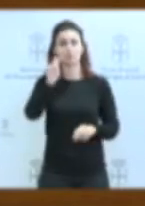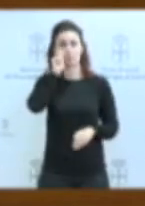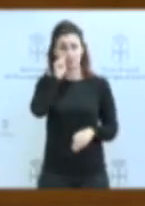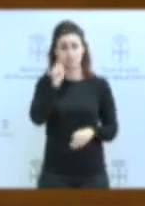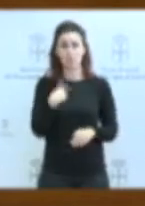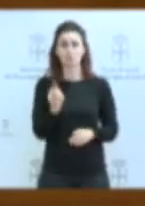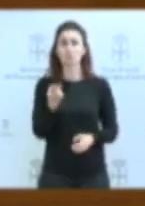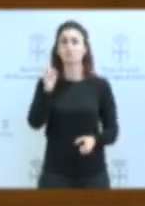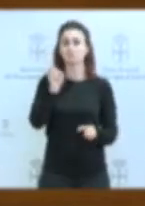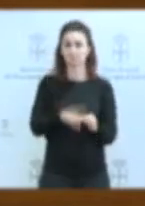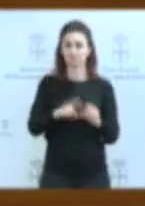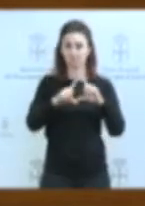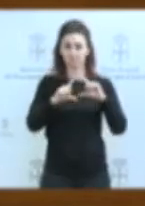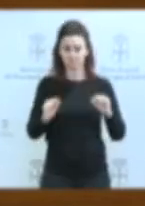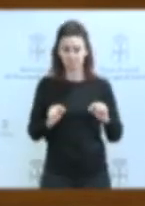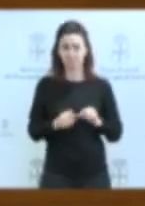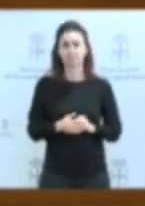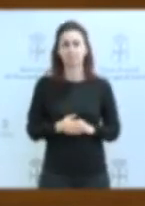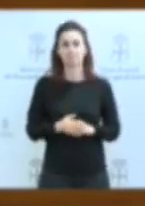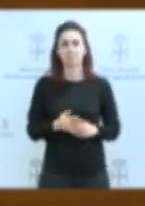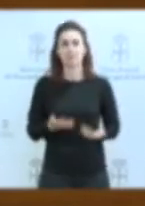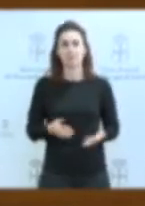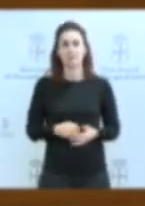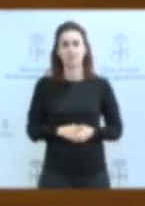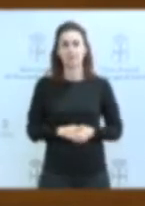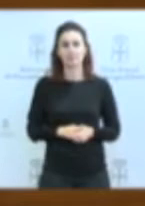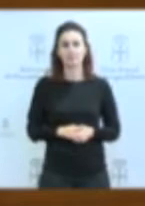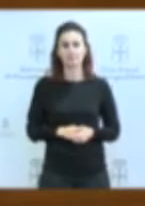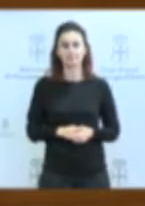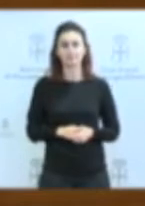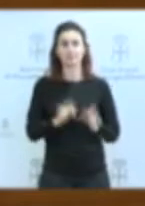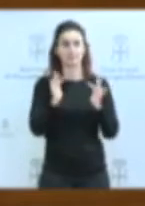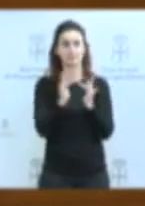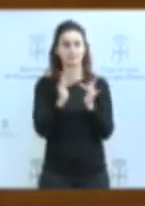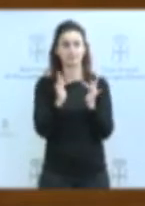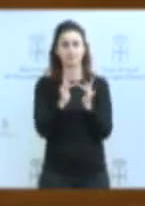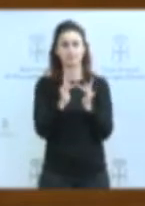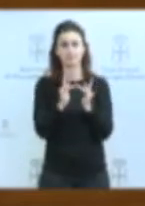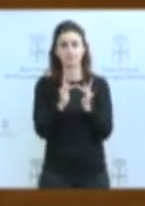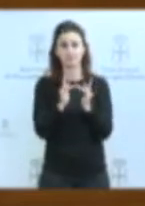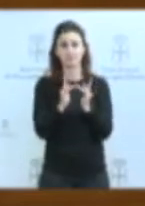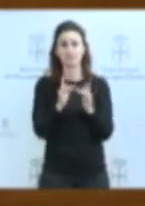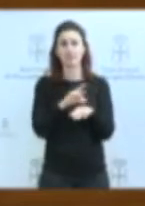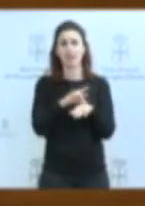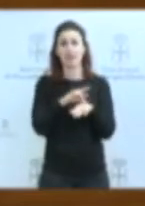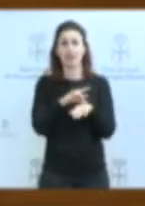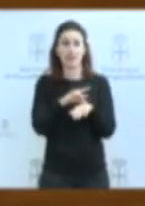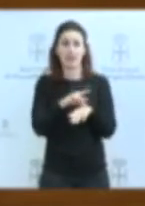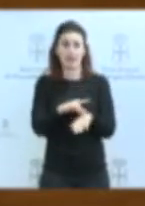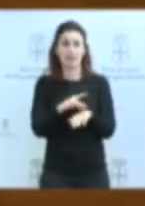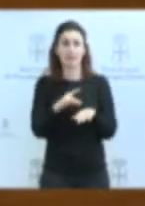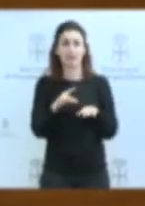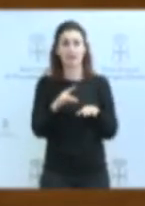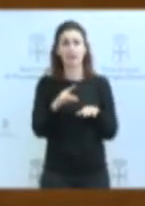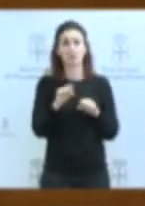se ha establecido contacto con determinadas agencias de turismo de la zona asiática. Eso sí que se lo